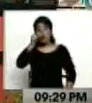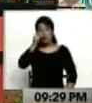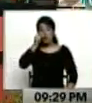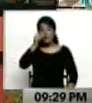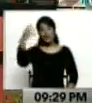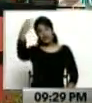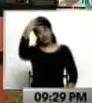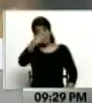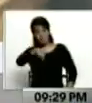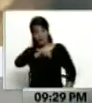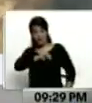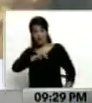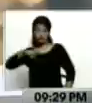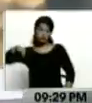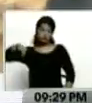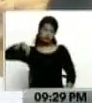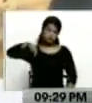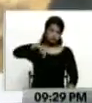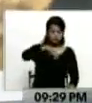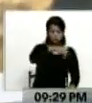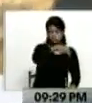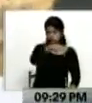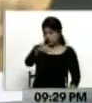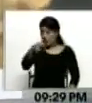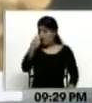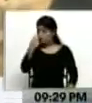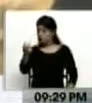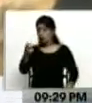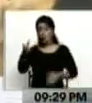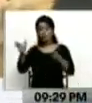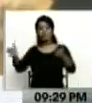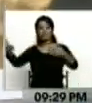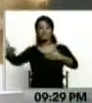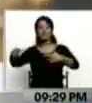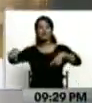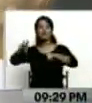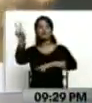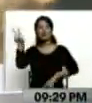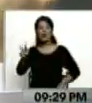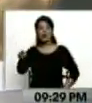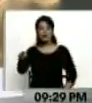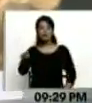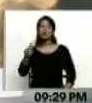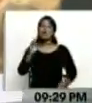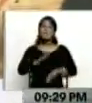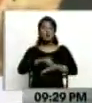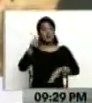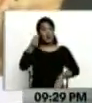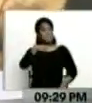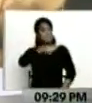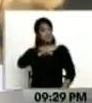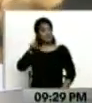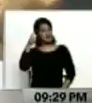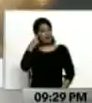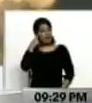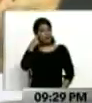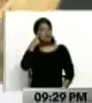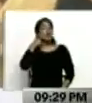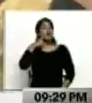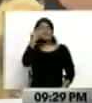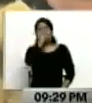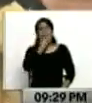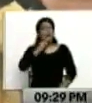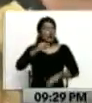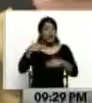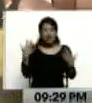rey de España pasando por el stand de nosotros allí en Venezuela visitando nuestro Stand porque ellos saben que aquí en Venezuela si algo Es hermoso es